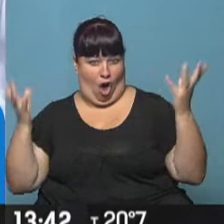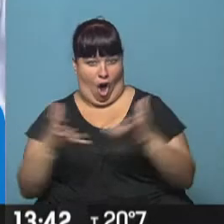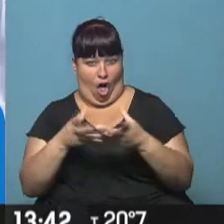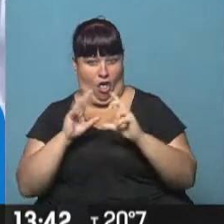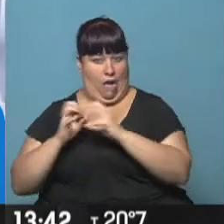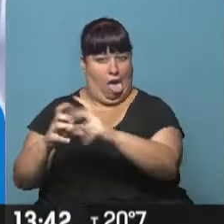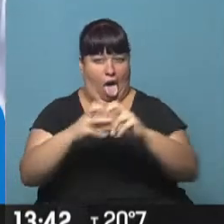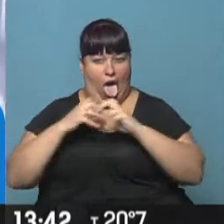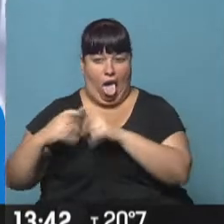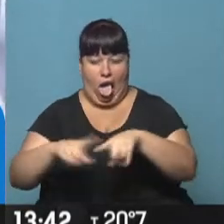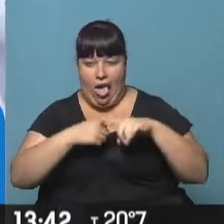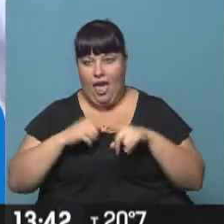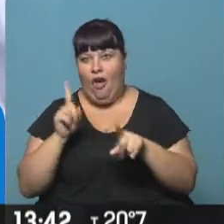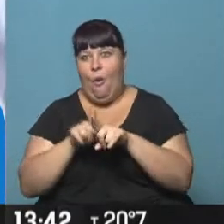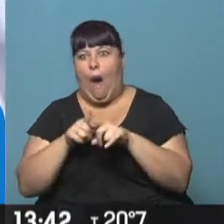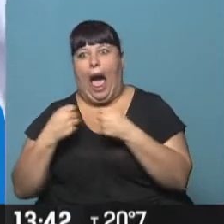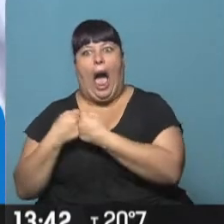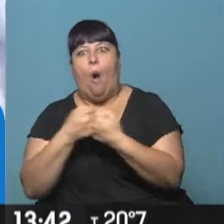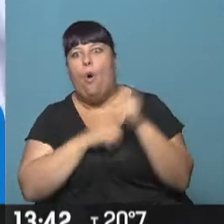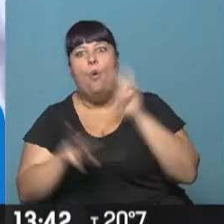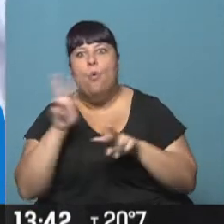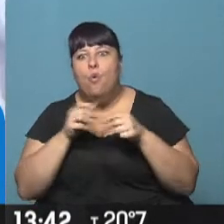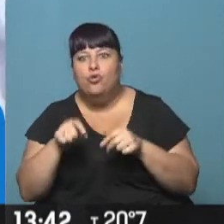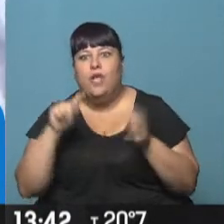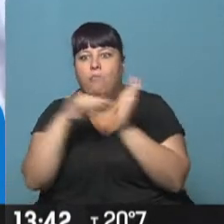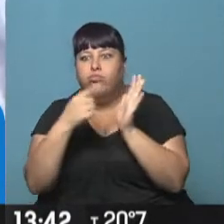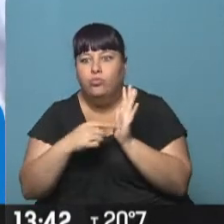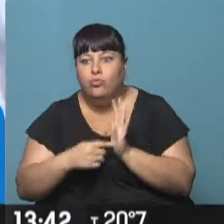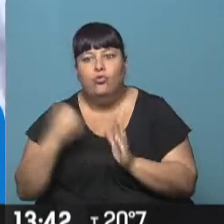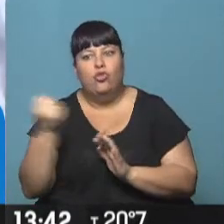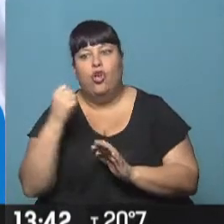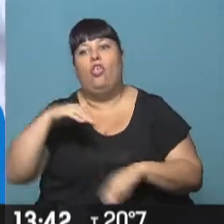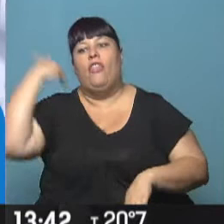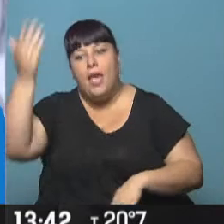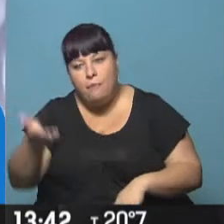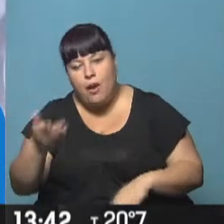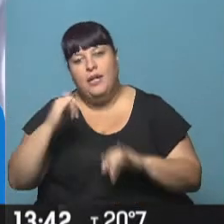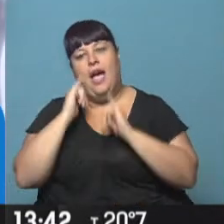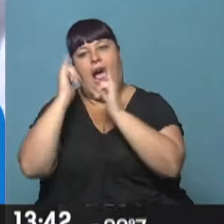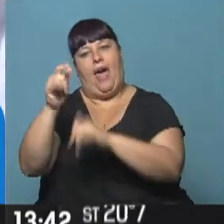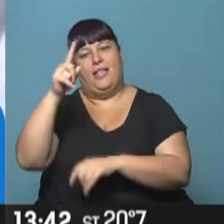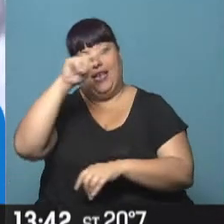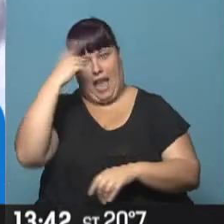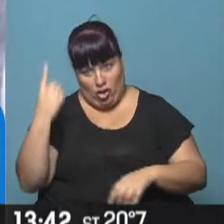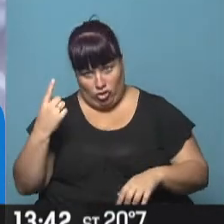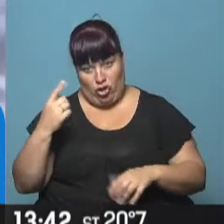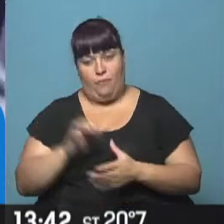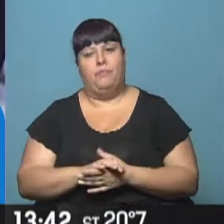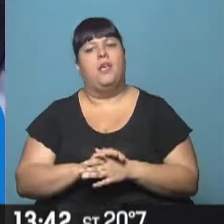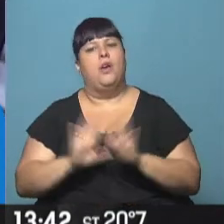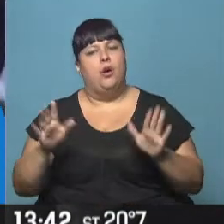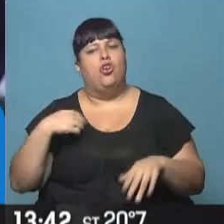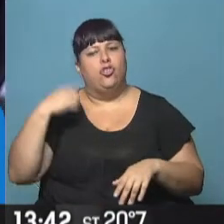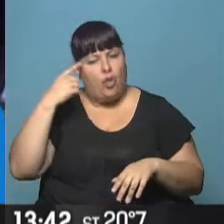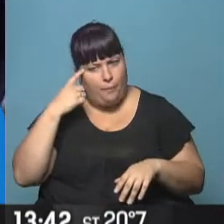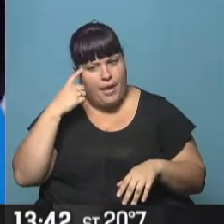juntos tratando de ponernos de acuerdo en esos puntos que queríamos luego transmitir a la nación. Así que yo